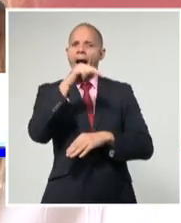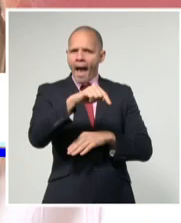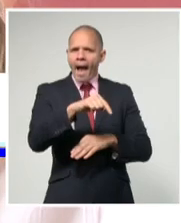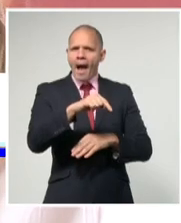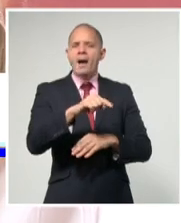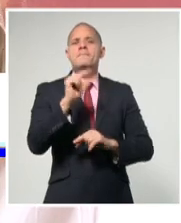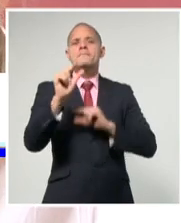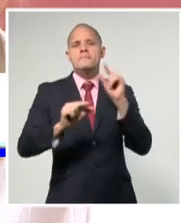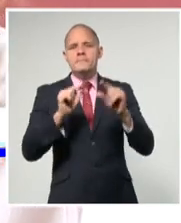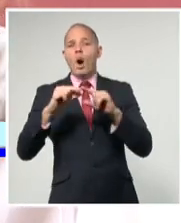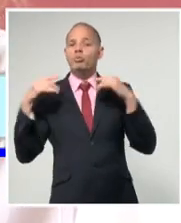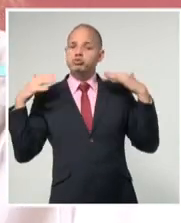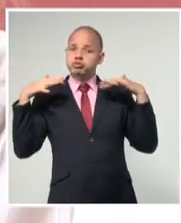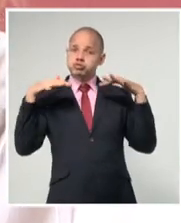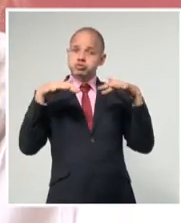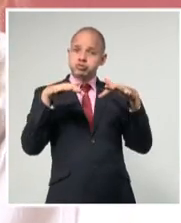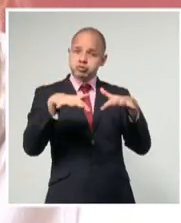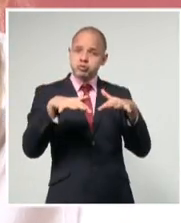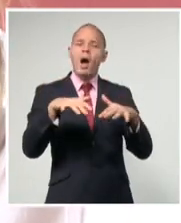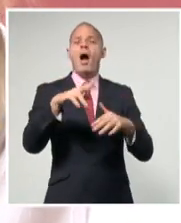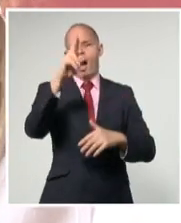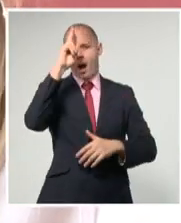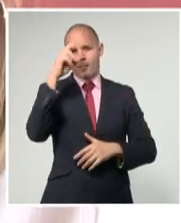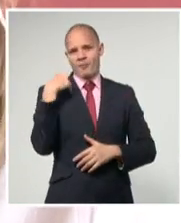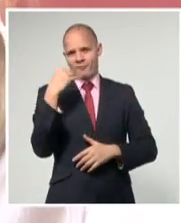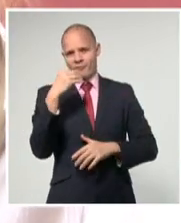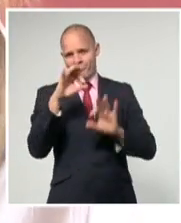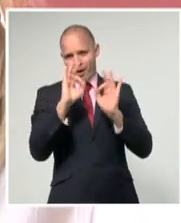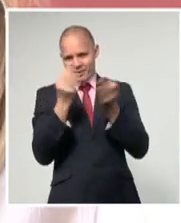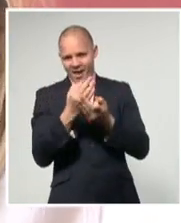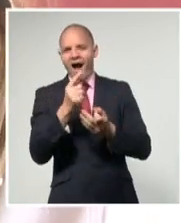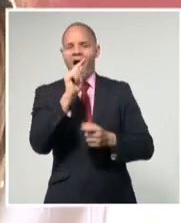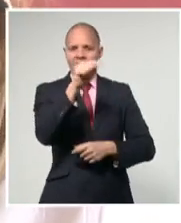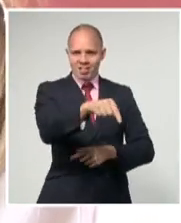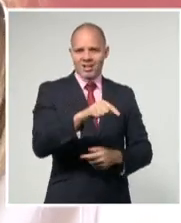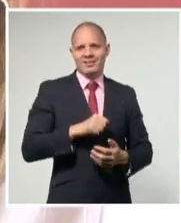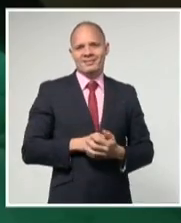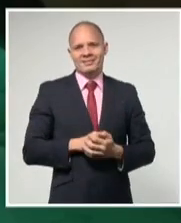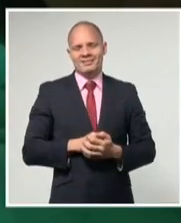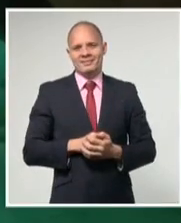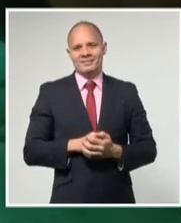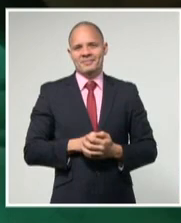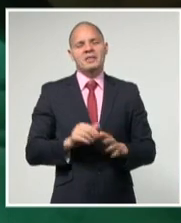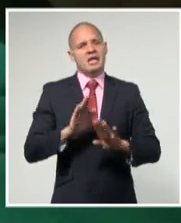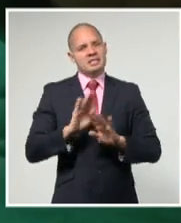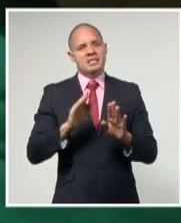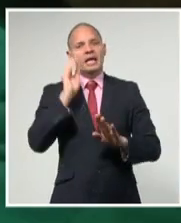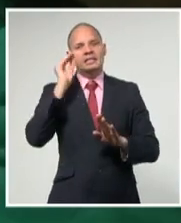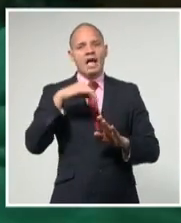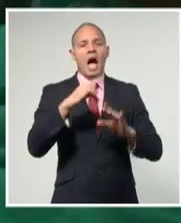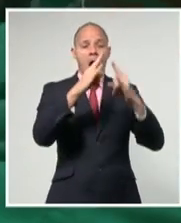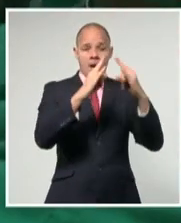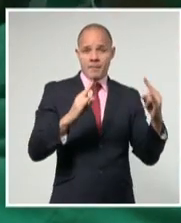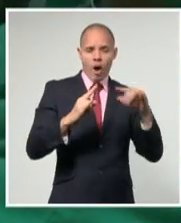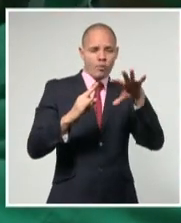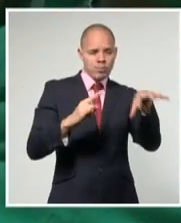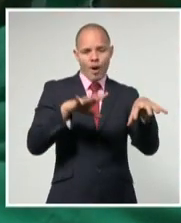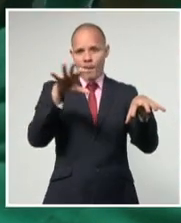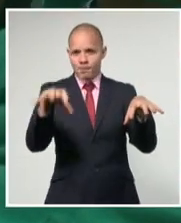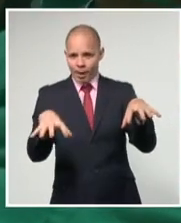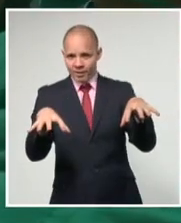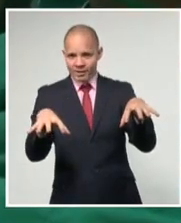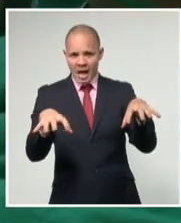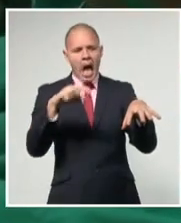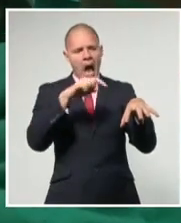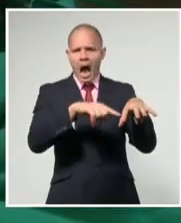flotante se incrementan y empiezan a funcionar las villas entonces para ello habilitamos en dos cabañas el puesto médico con